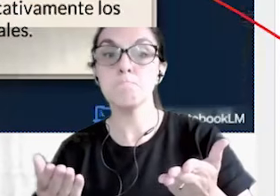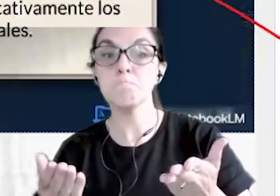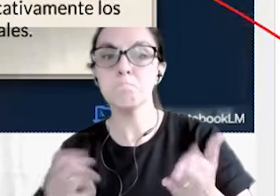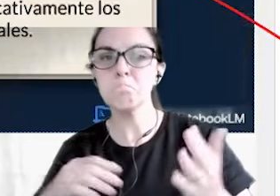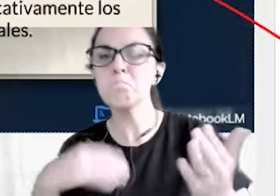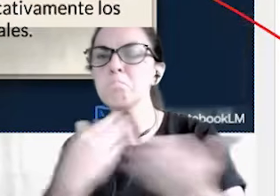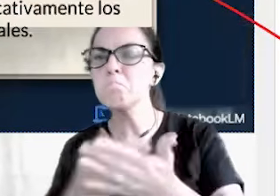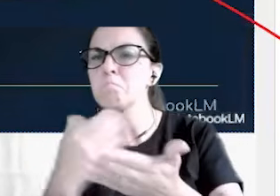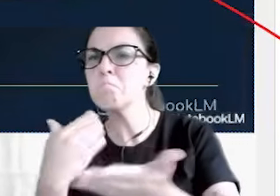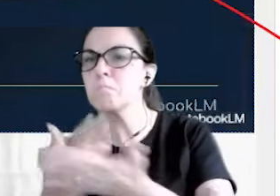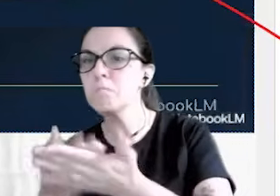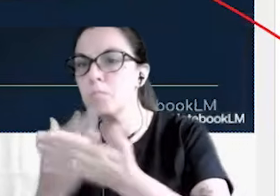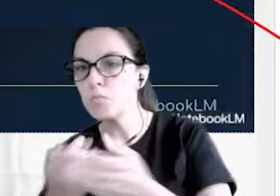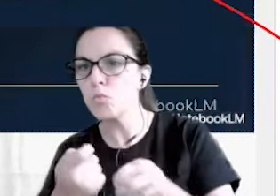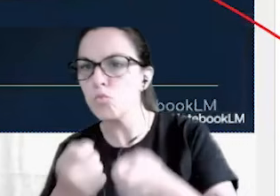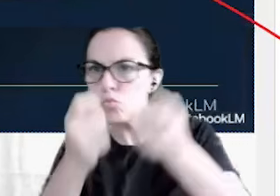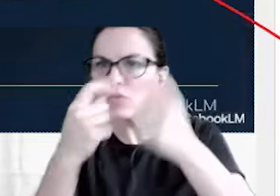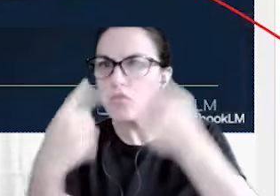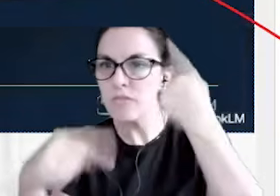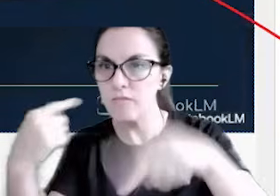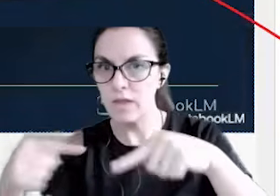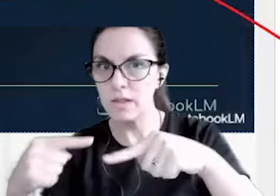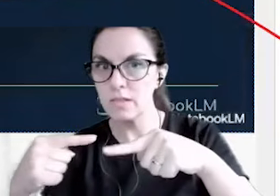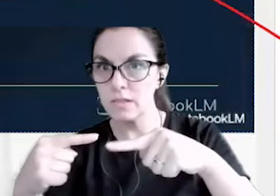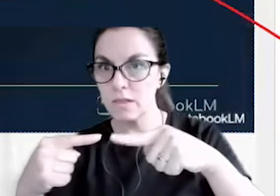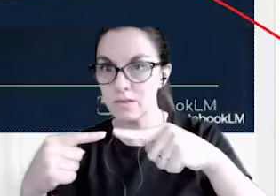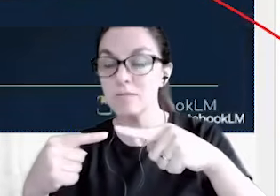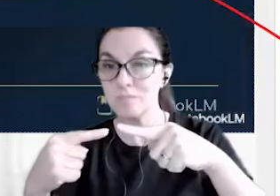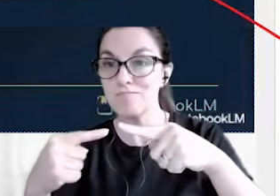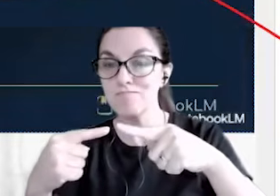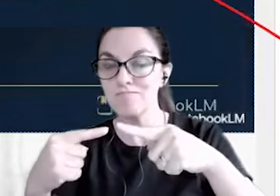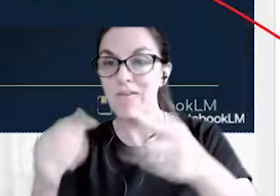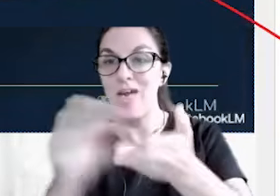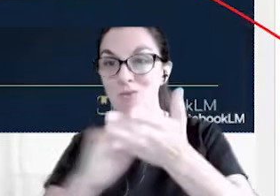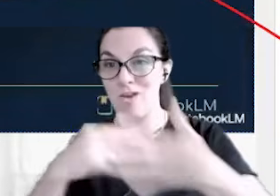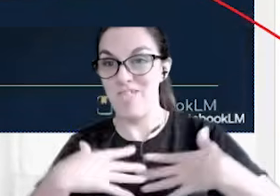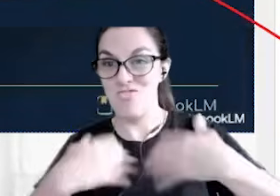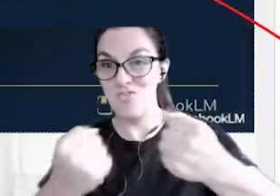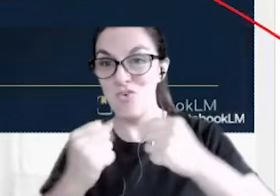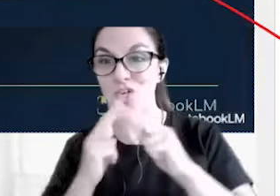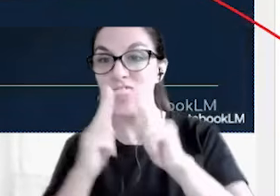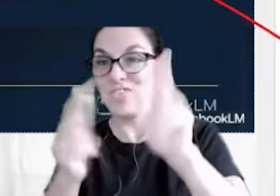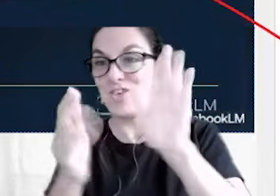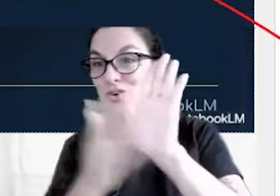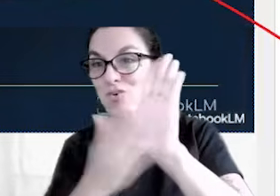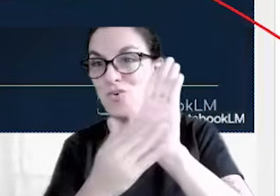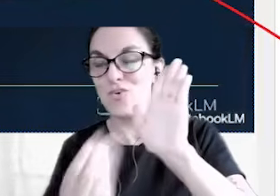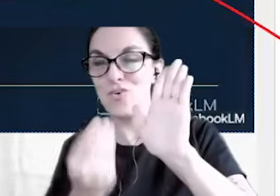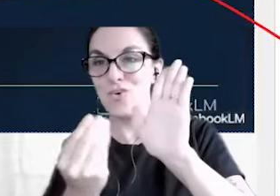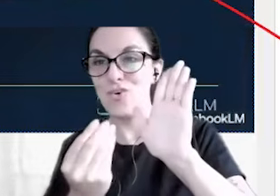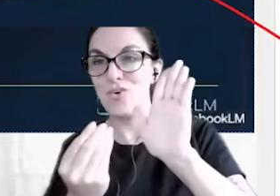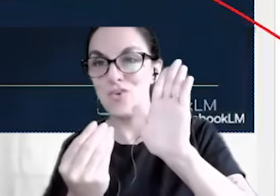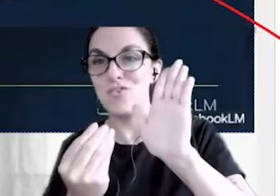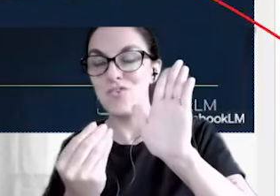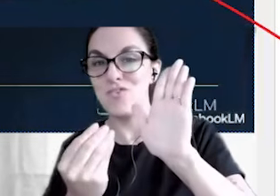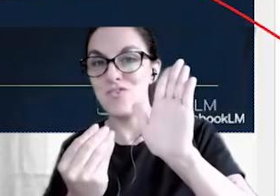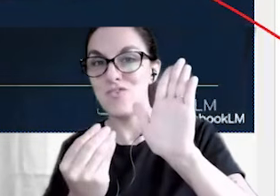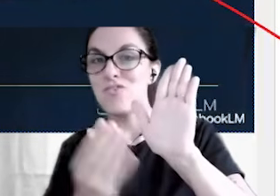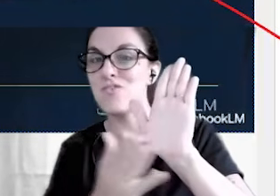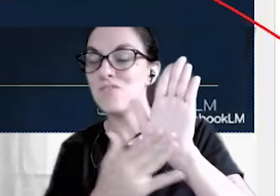presentaciones, la defensa lo que argumentaba era que aplicaran la doctrina